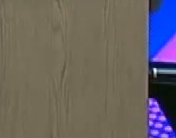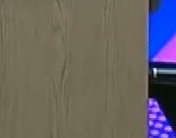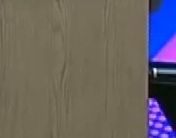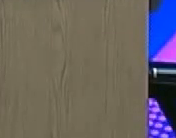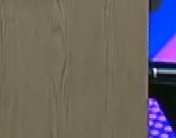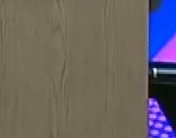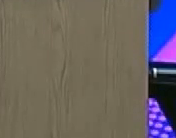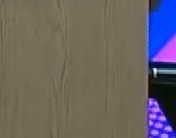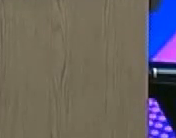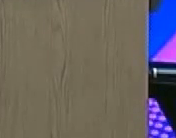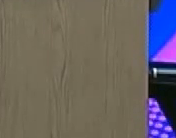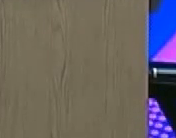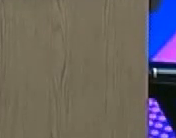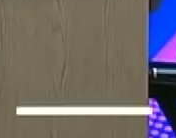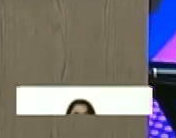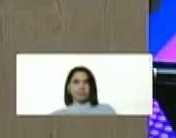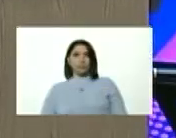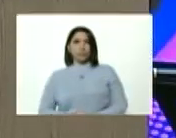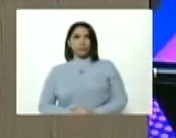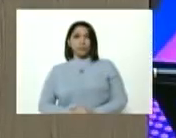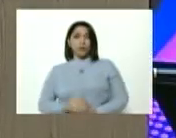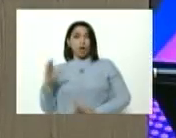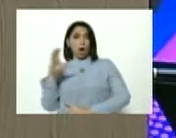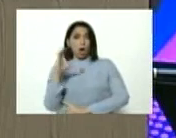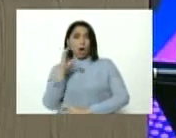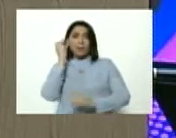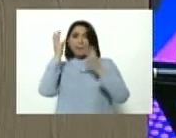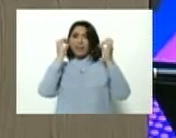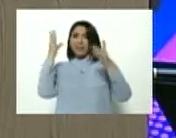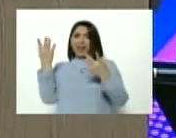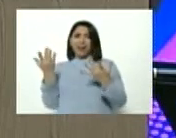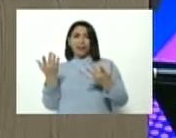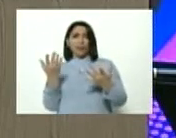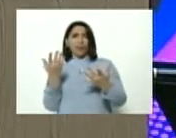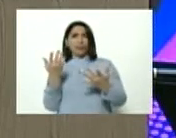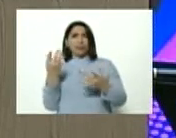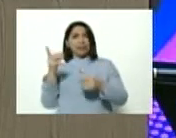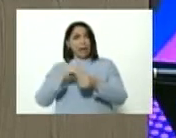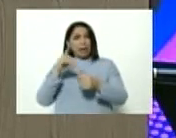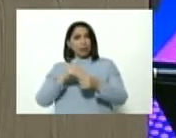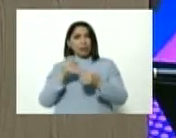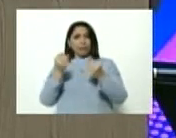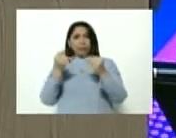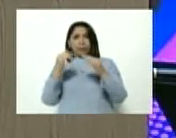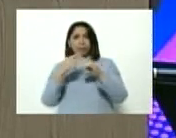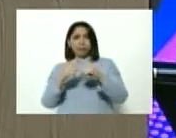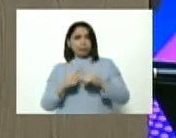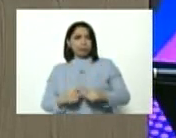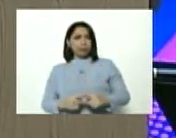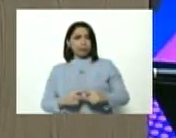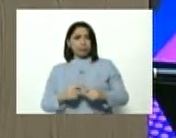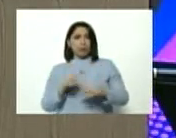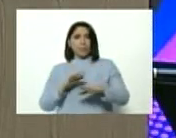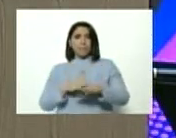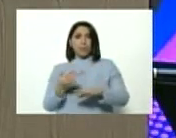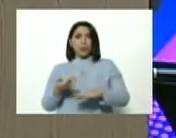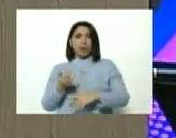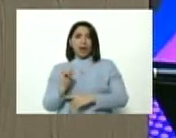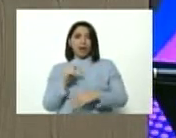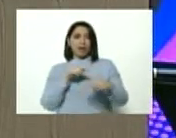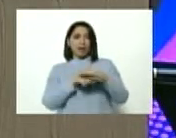subregistro tremendo en los casos que reporta la República de Colombia porque sencillamente estaban